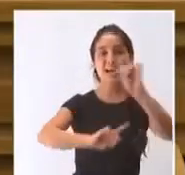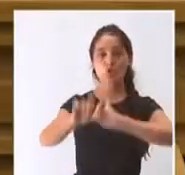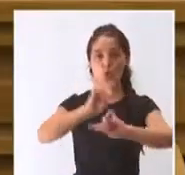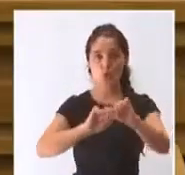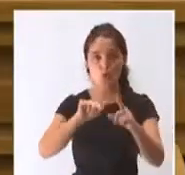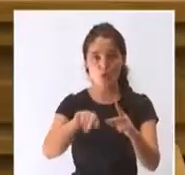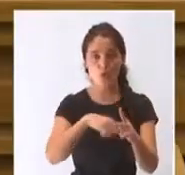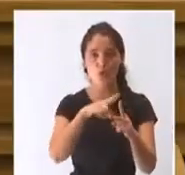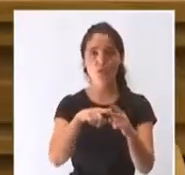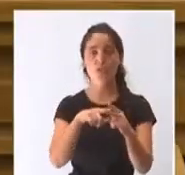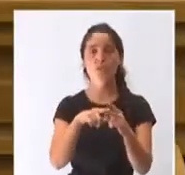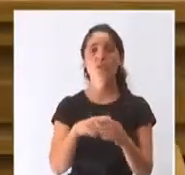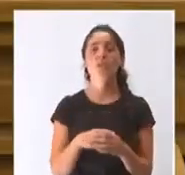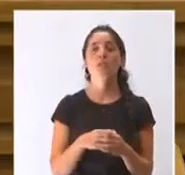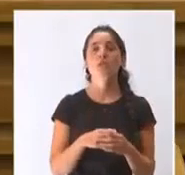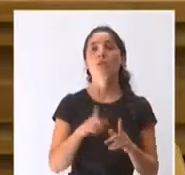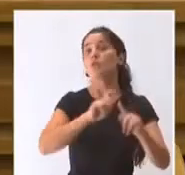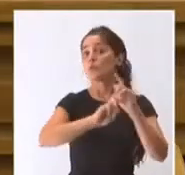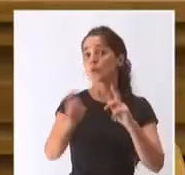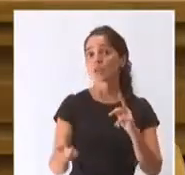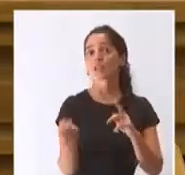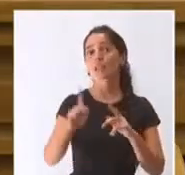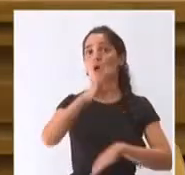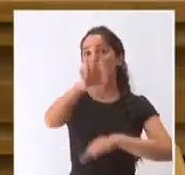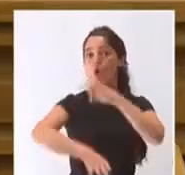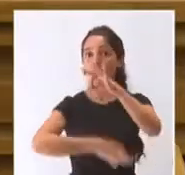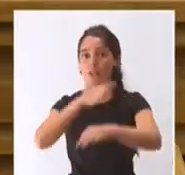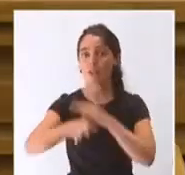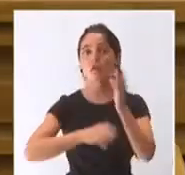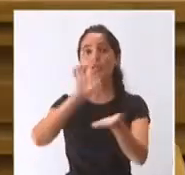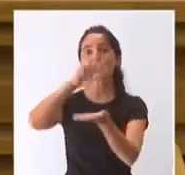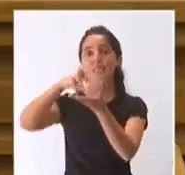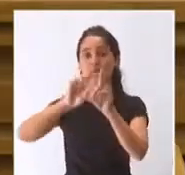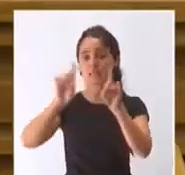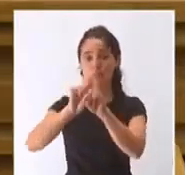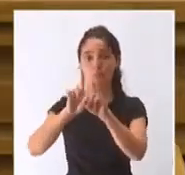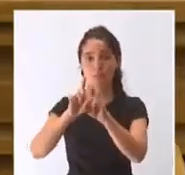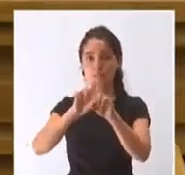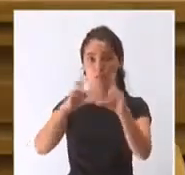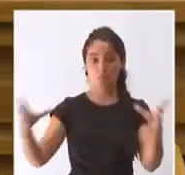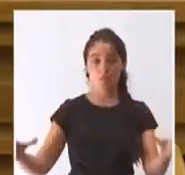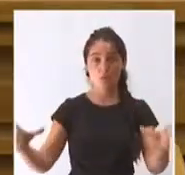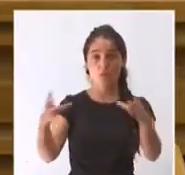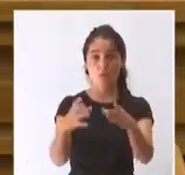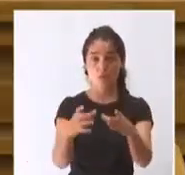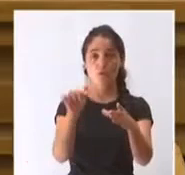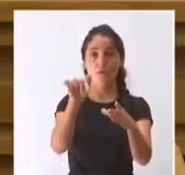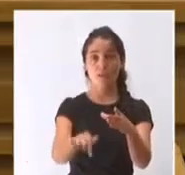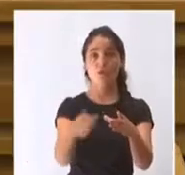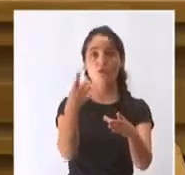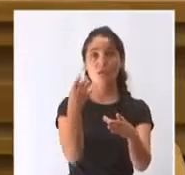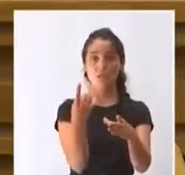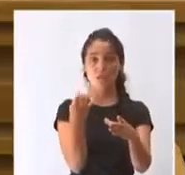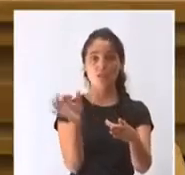para también organizaciones y entidades y empresas que requieran y participen en la